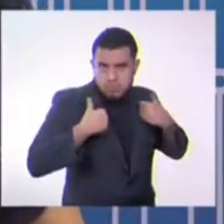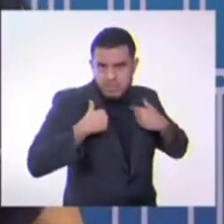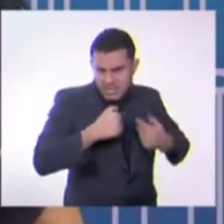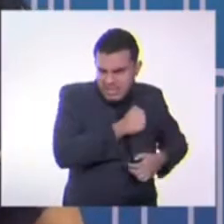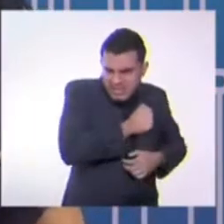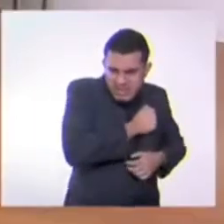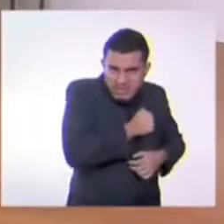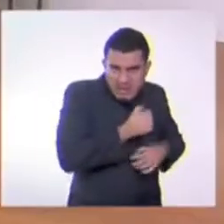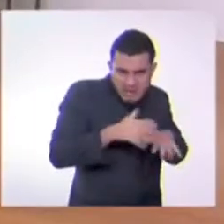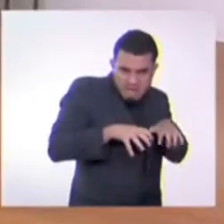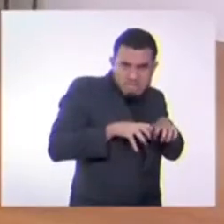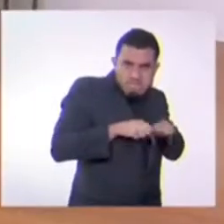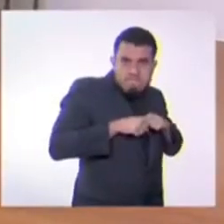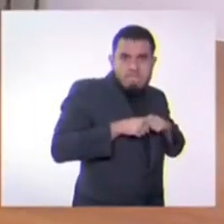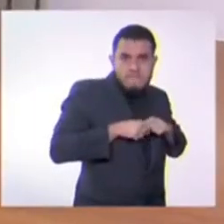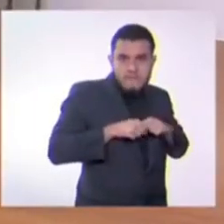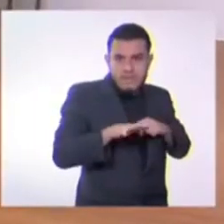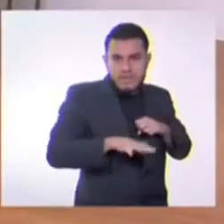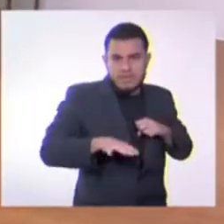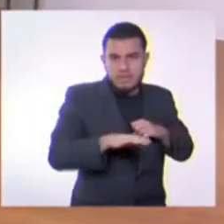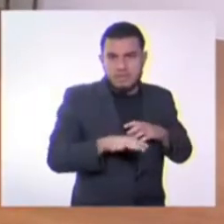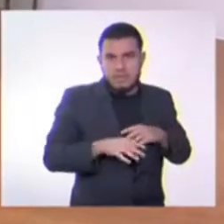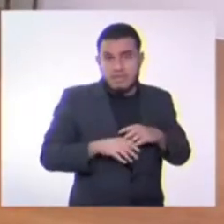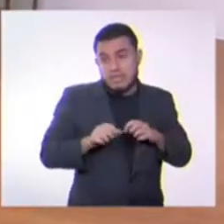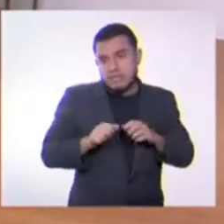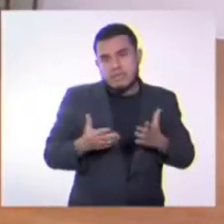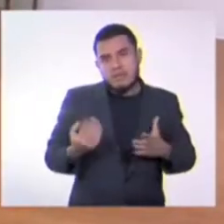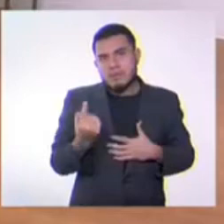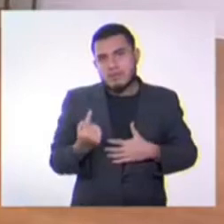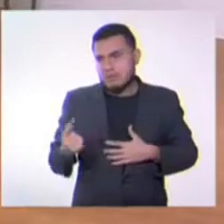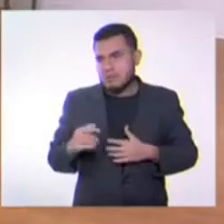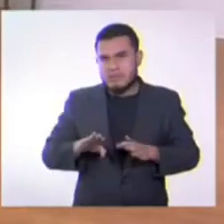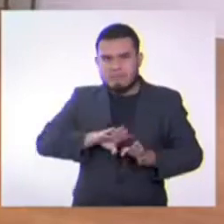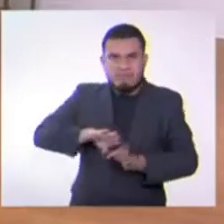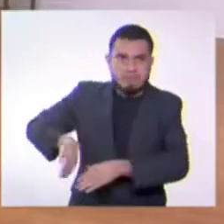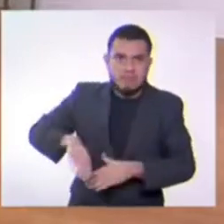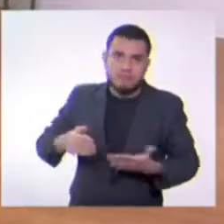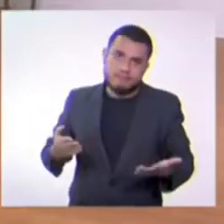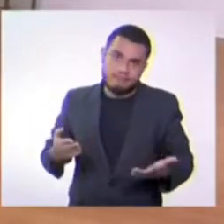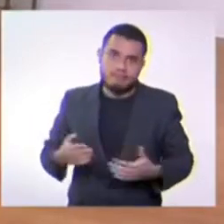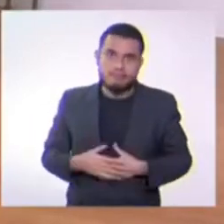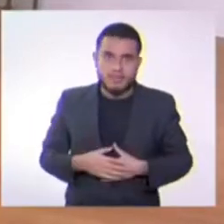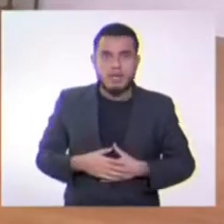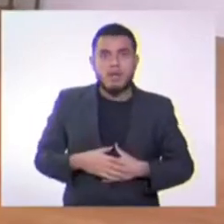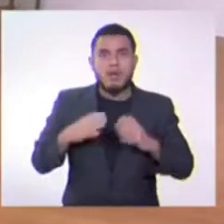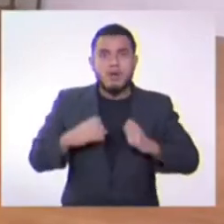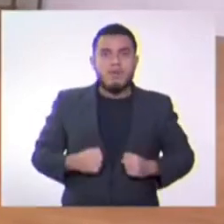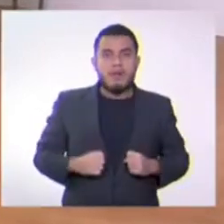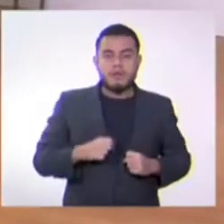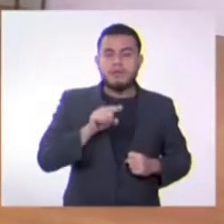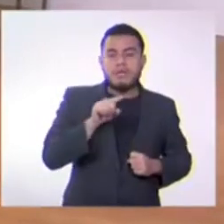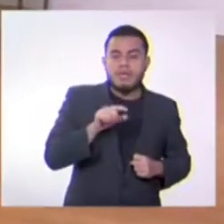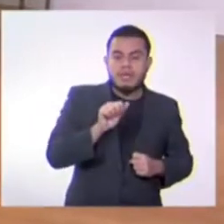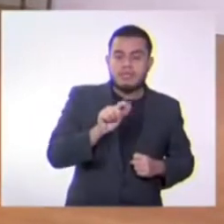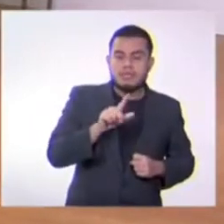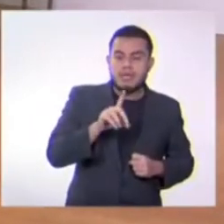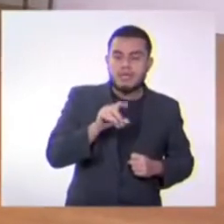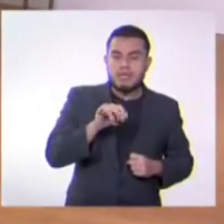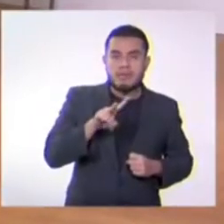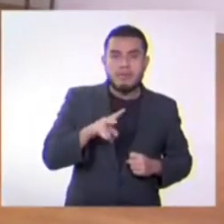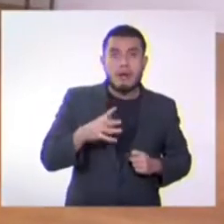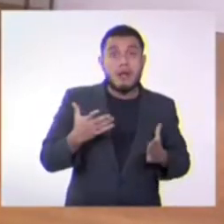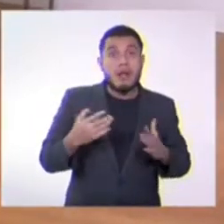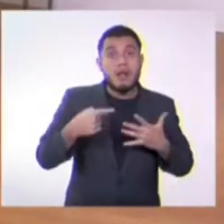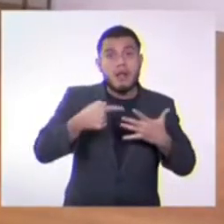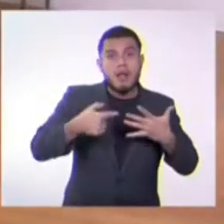generó, se veían desposeídos, es decir, por ejemplo, en el gobierno de Saldívar se da la ley de